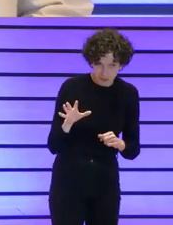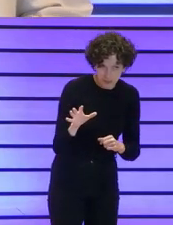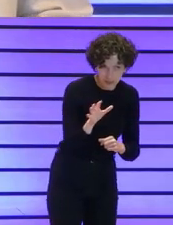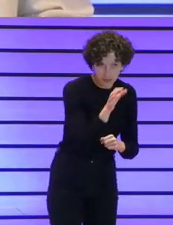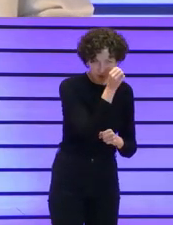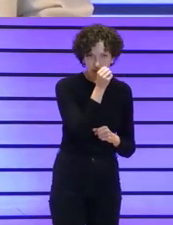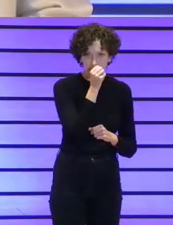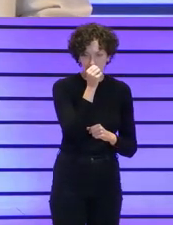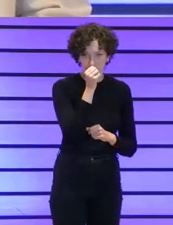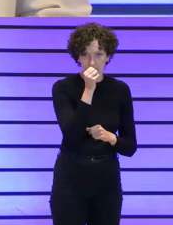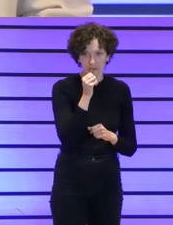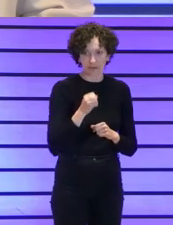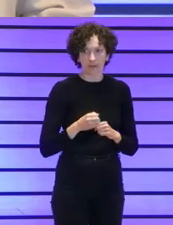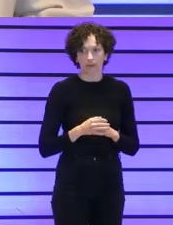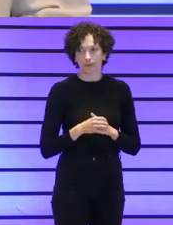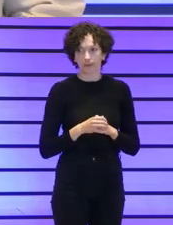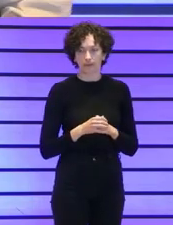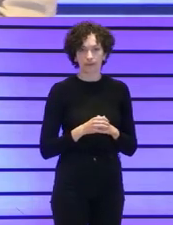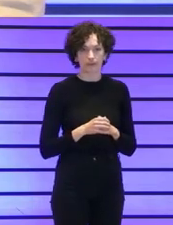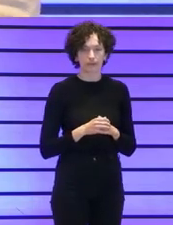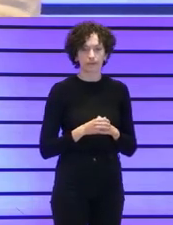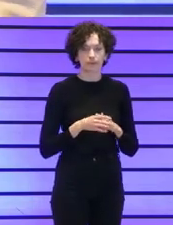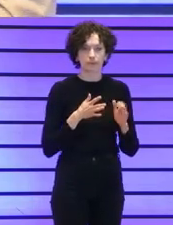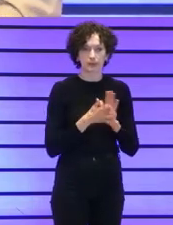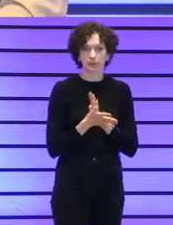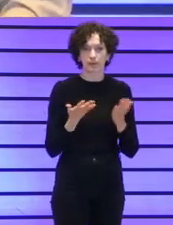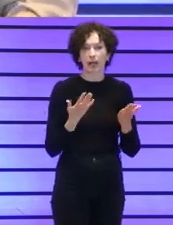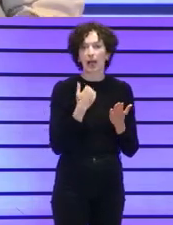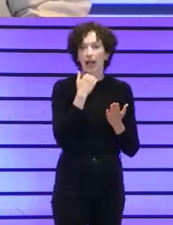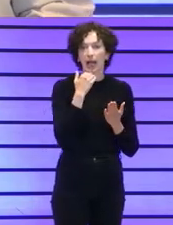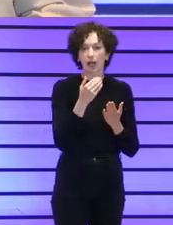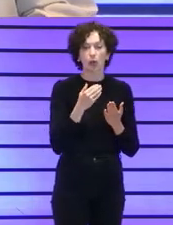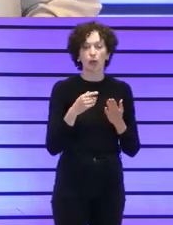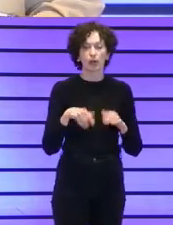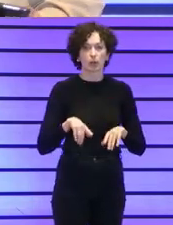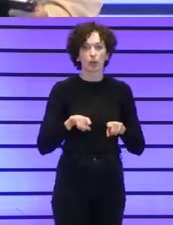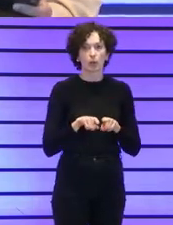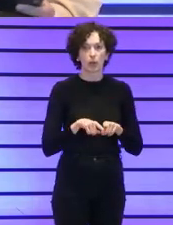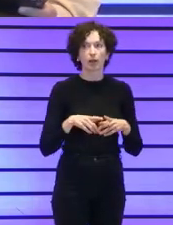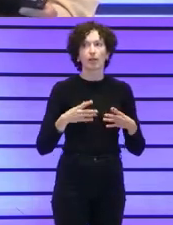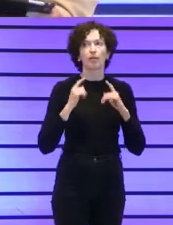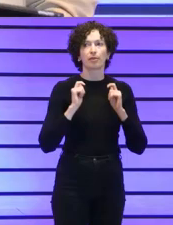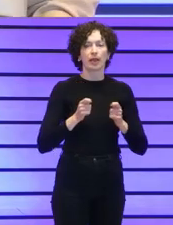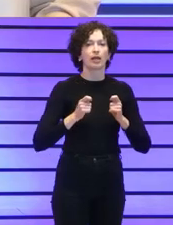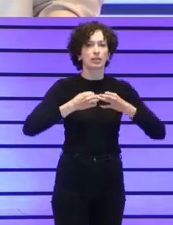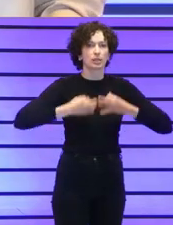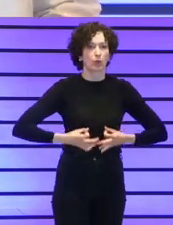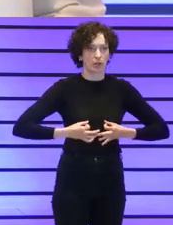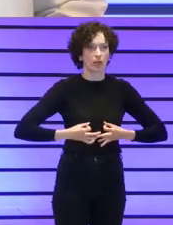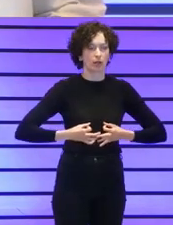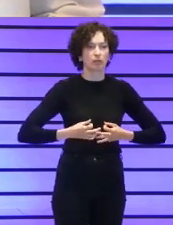que me había marcado, ¿no? Es decir, necesitas un ancla. Yo creo que esa brújula en